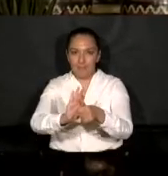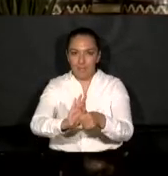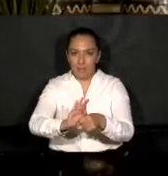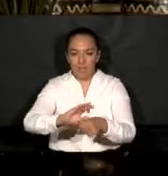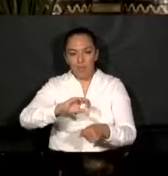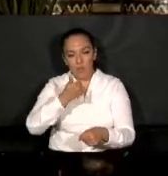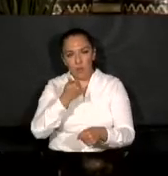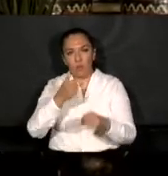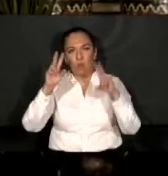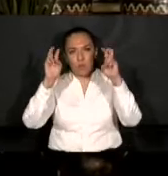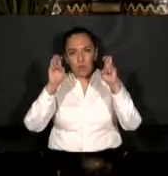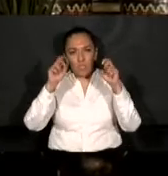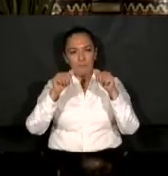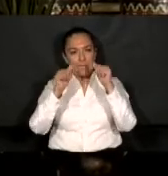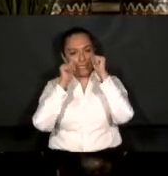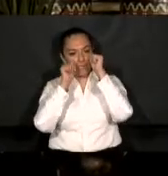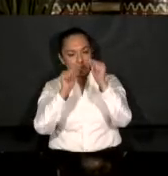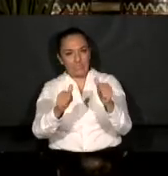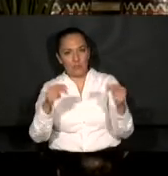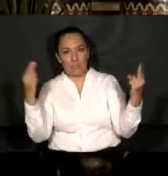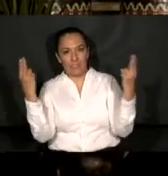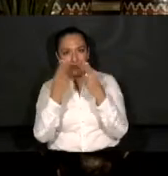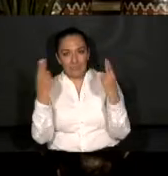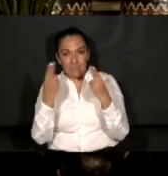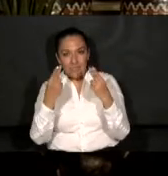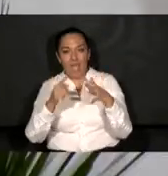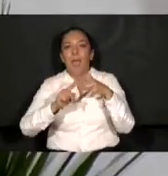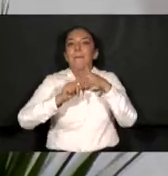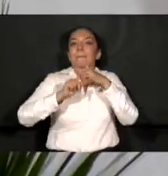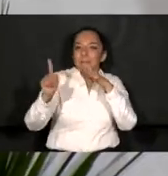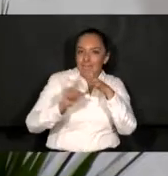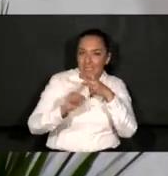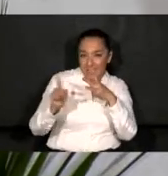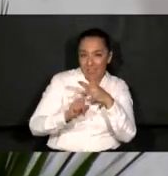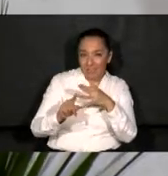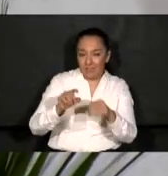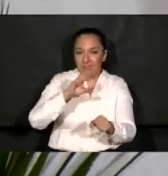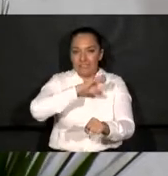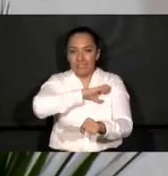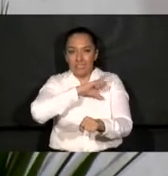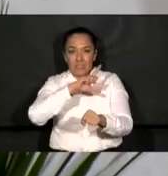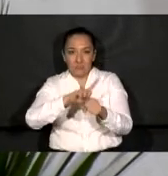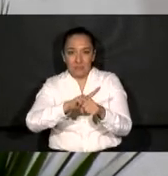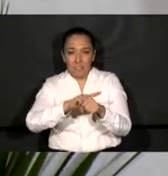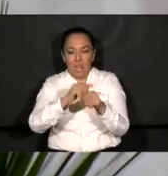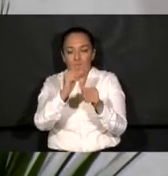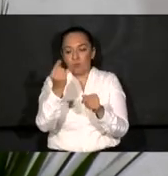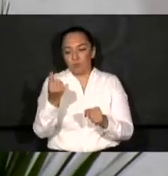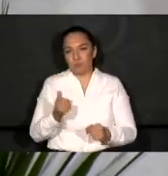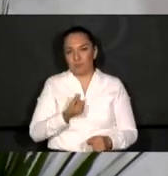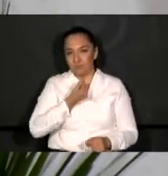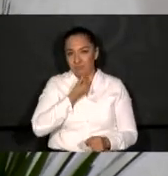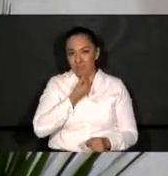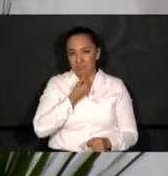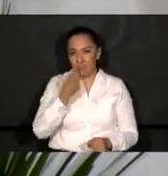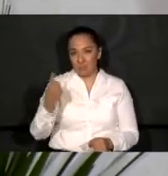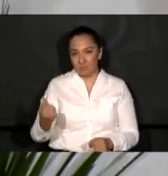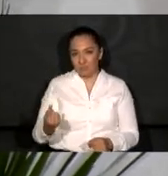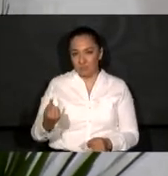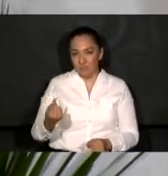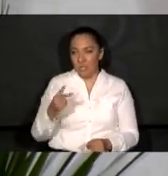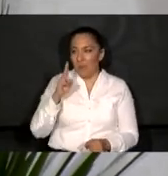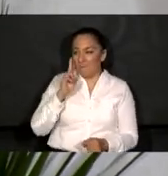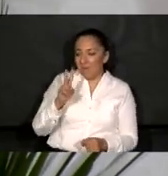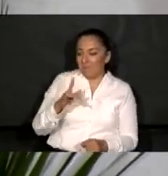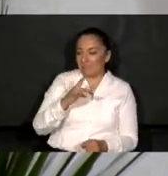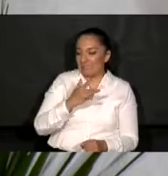mucha atención es la de nuestros hermanos migrantes, especialmente nuestros más pequeños. Es doloroso ver que